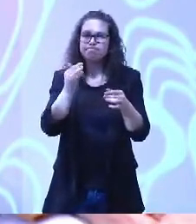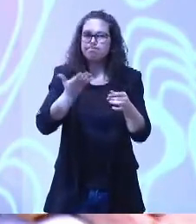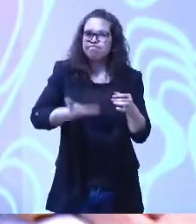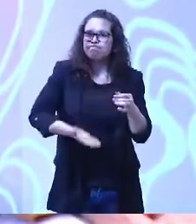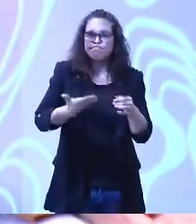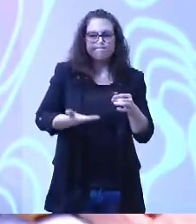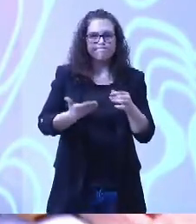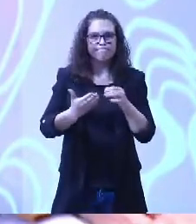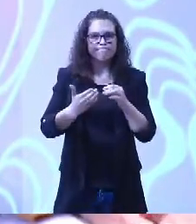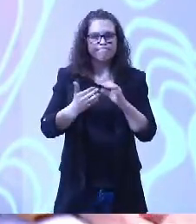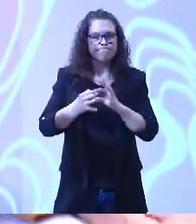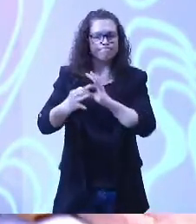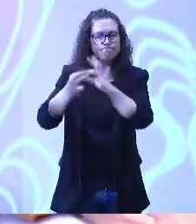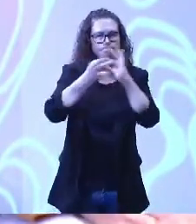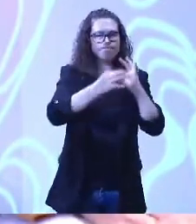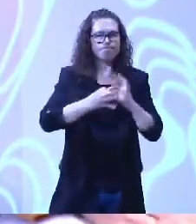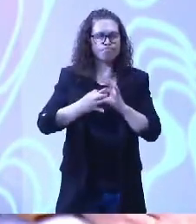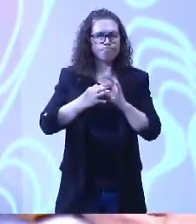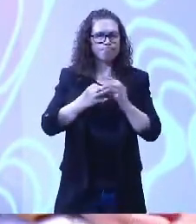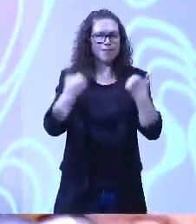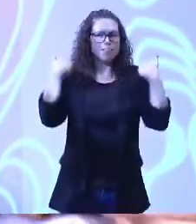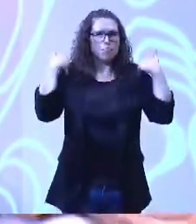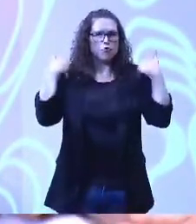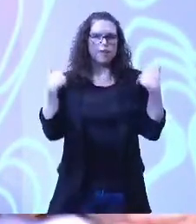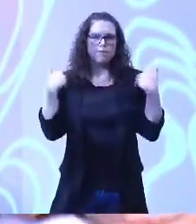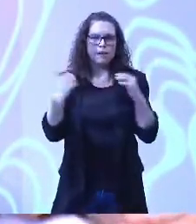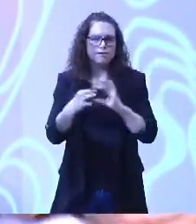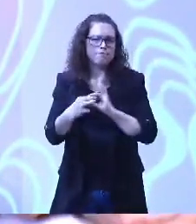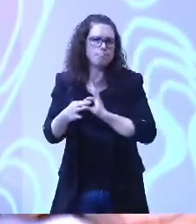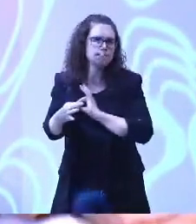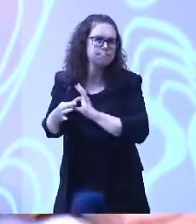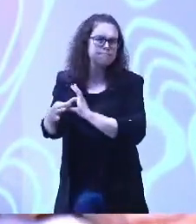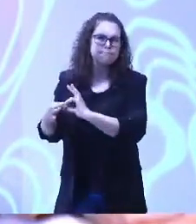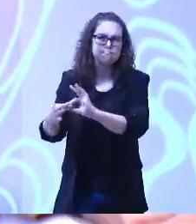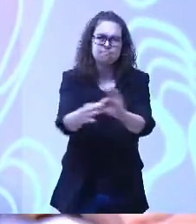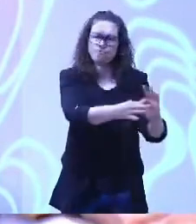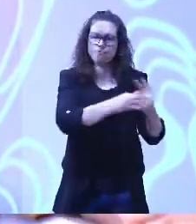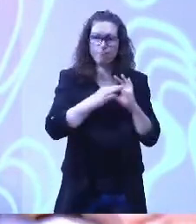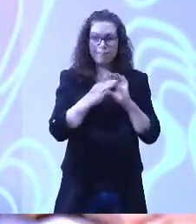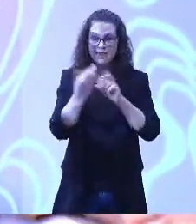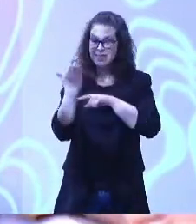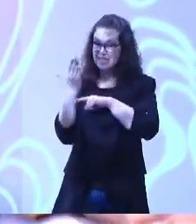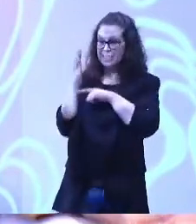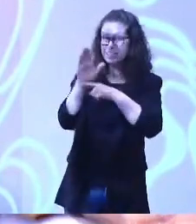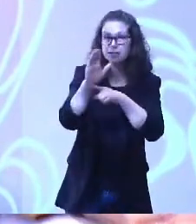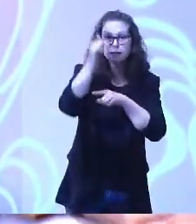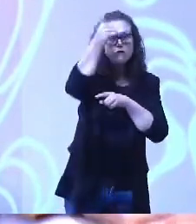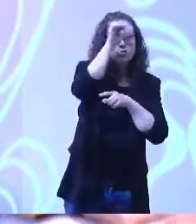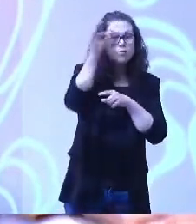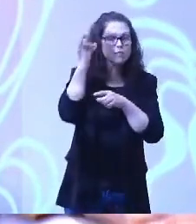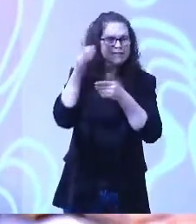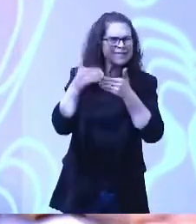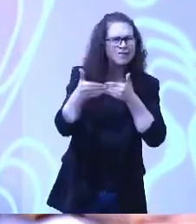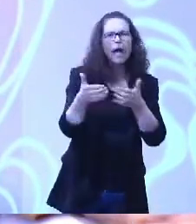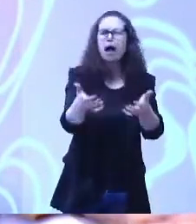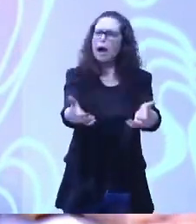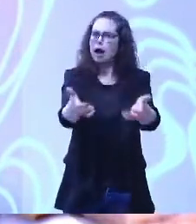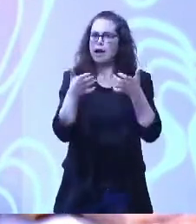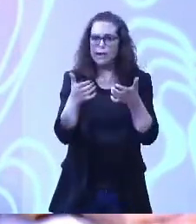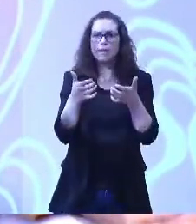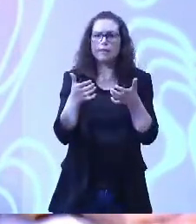generosos, responsables y apelar a la unidad. Pongamos candidatos y candidatas ganadores, que ganen